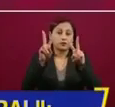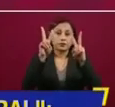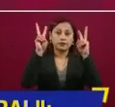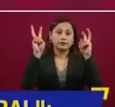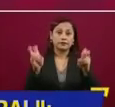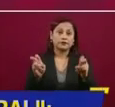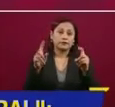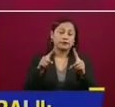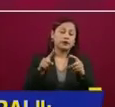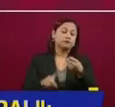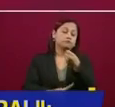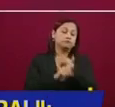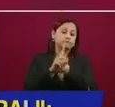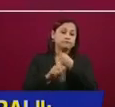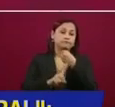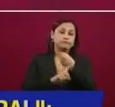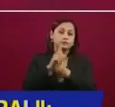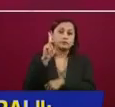Federal.